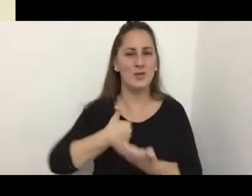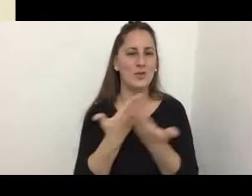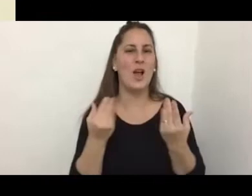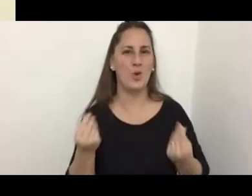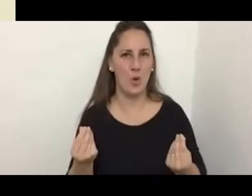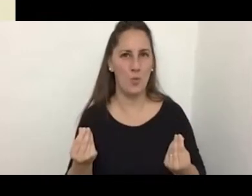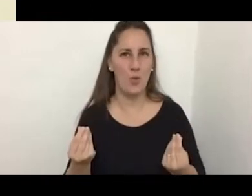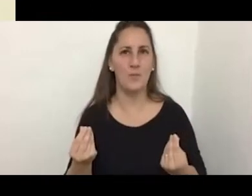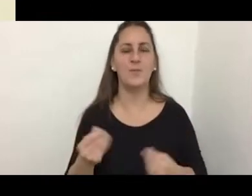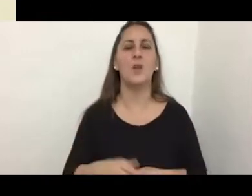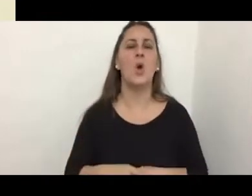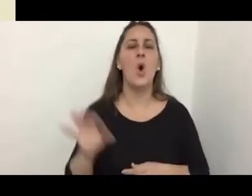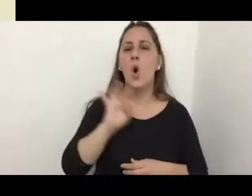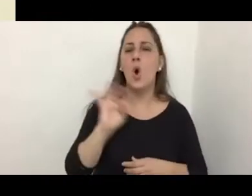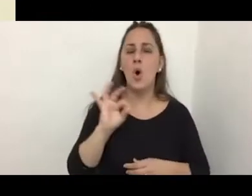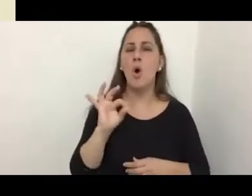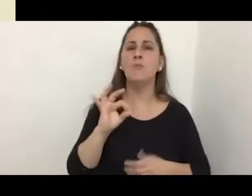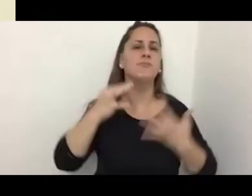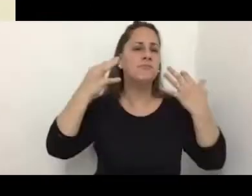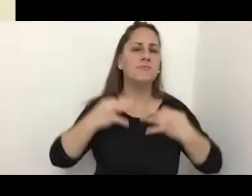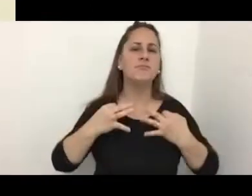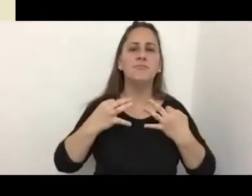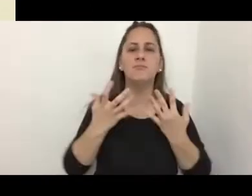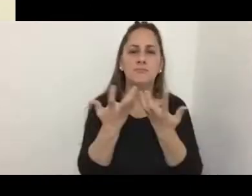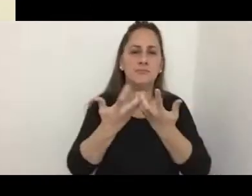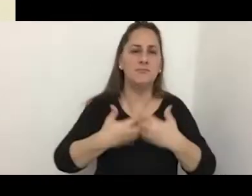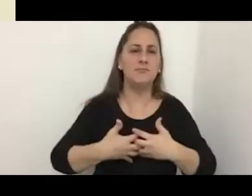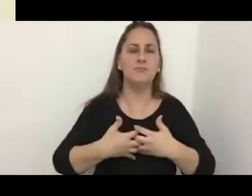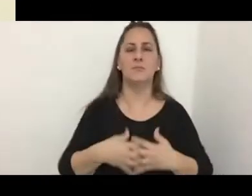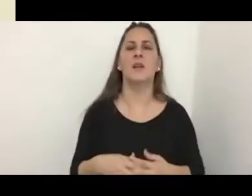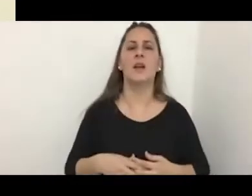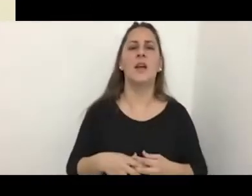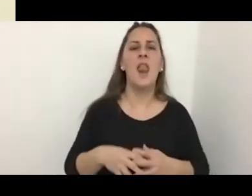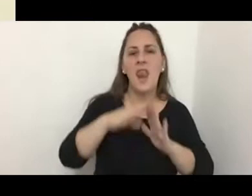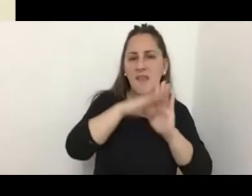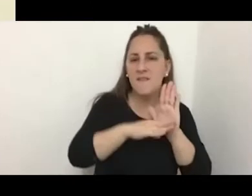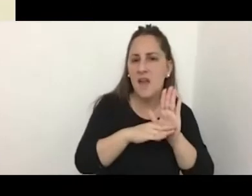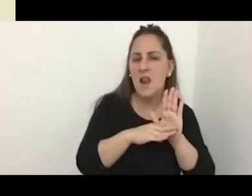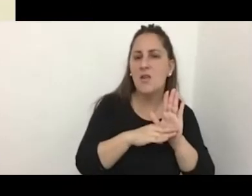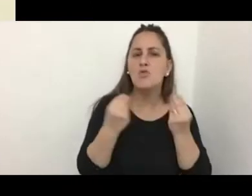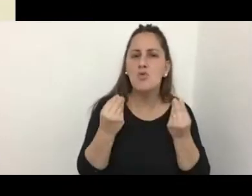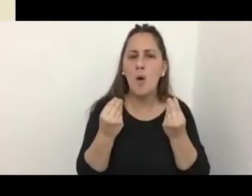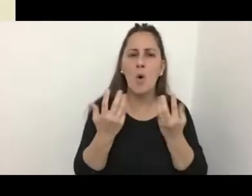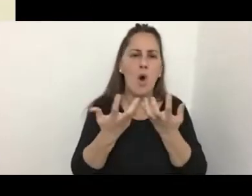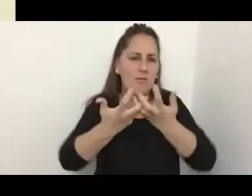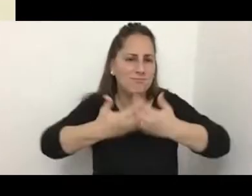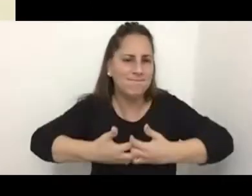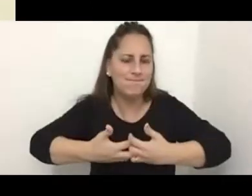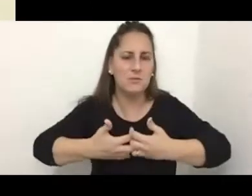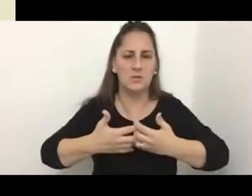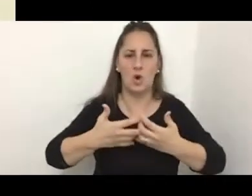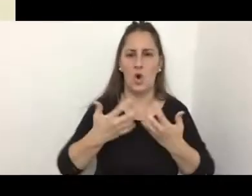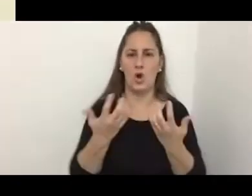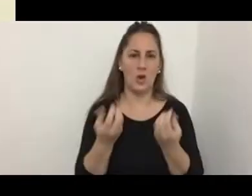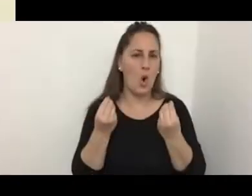o estrictamente en términos de combinar los niveles de negociación, cómo se articula la negociación, como tienen ahí en